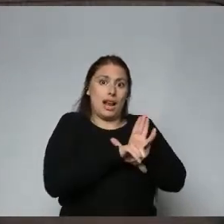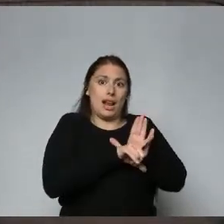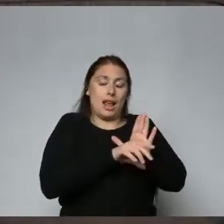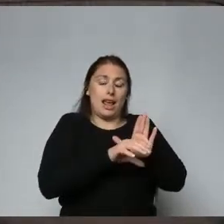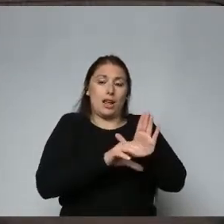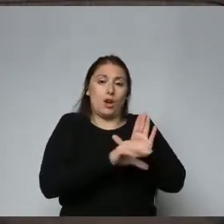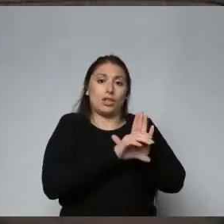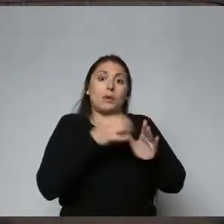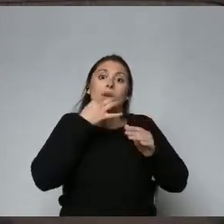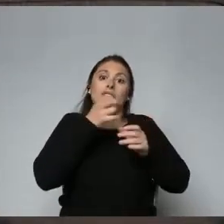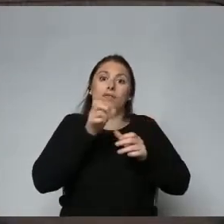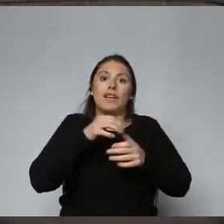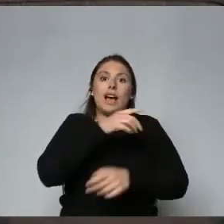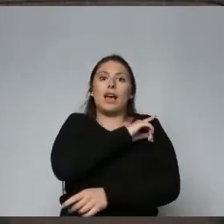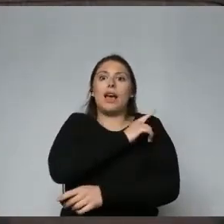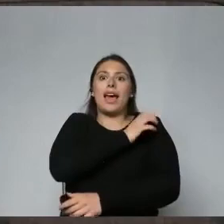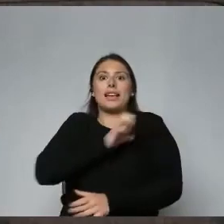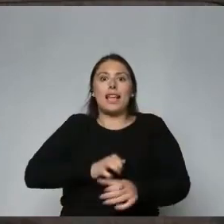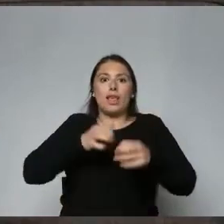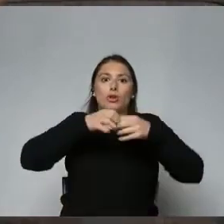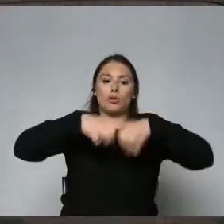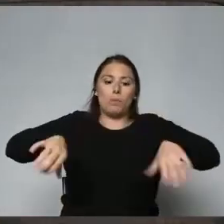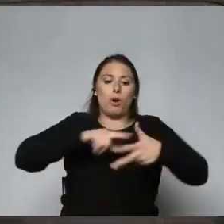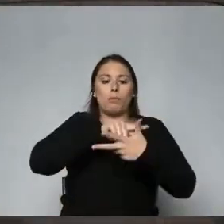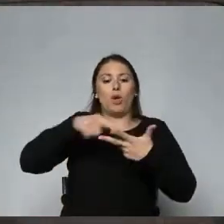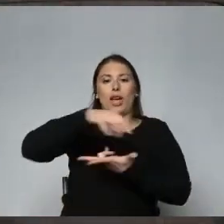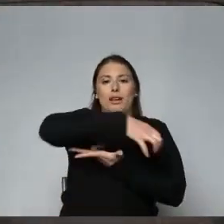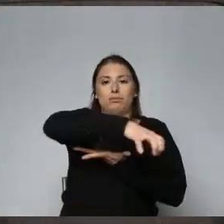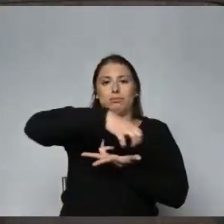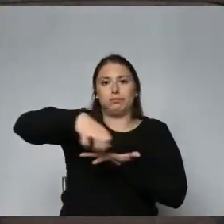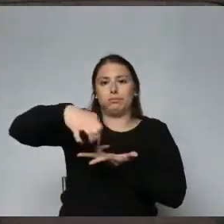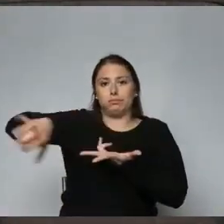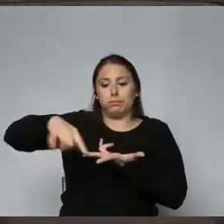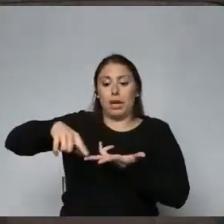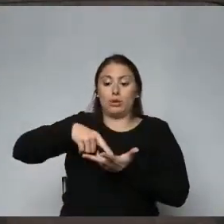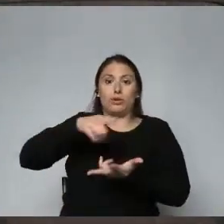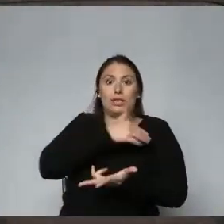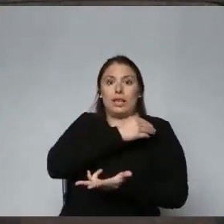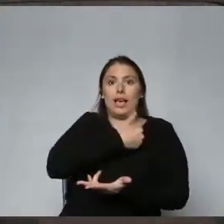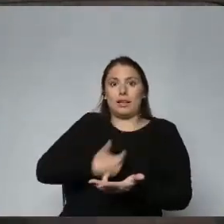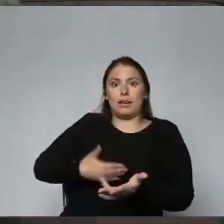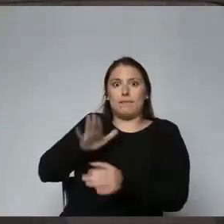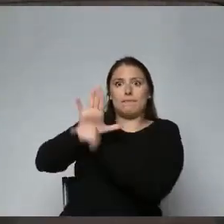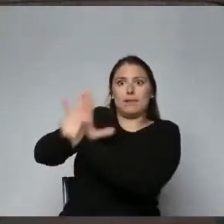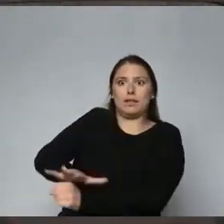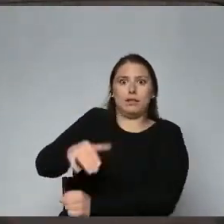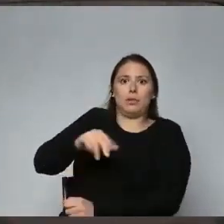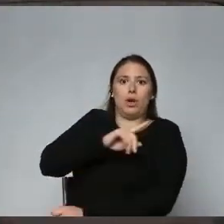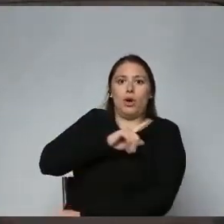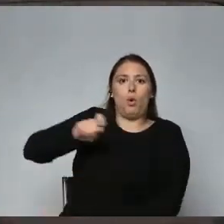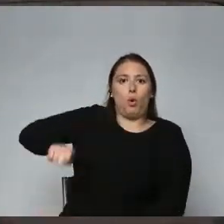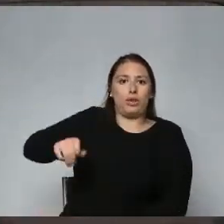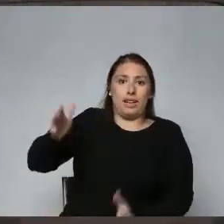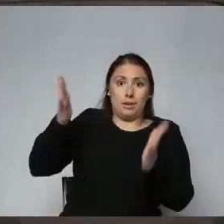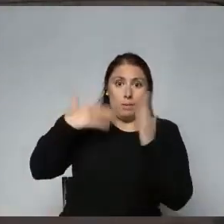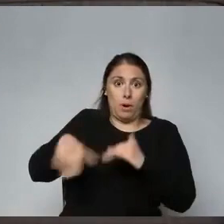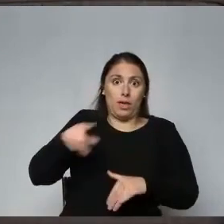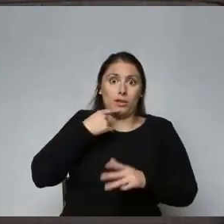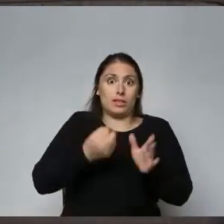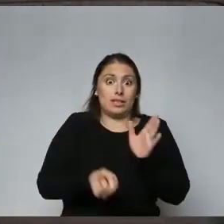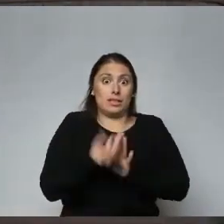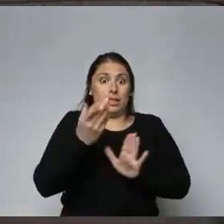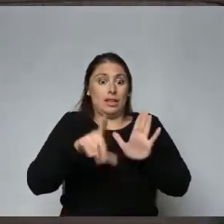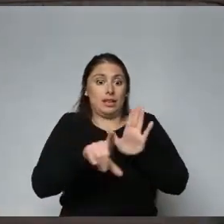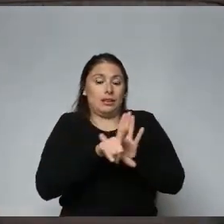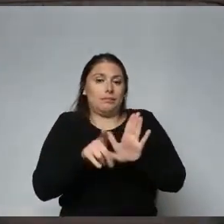de separación de poderes. O sea que esa ley, así como se restableciera ese artículo, inmediatamente caería